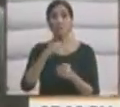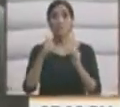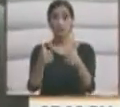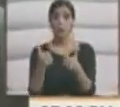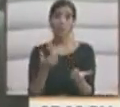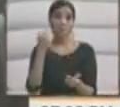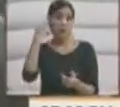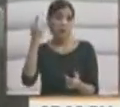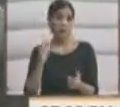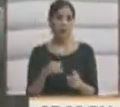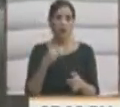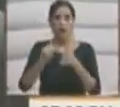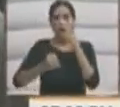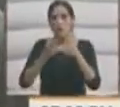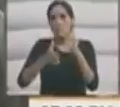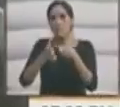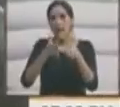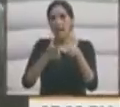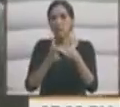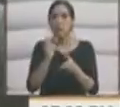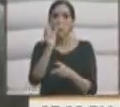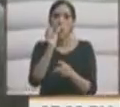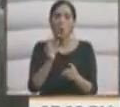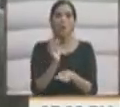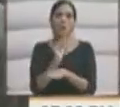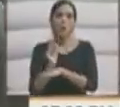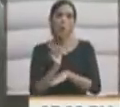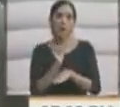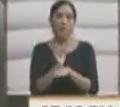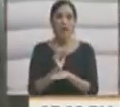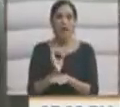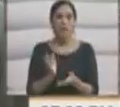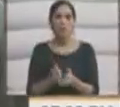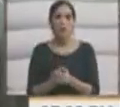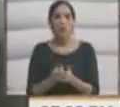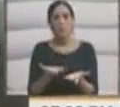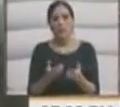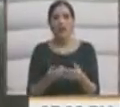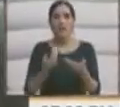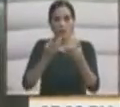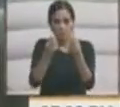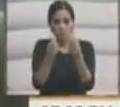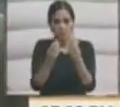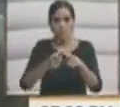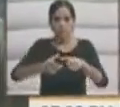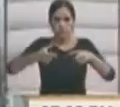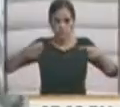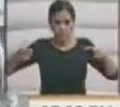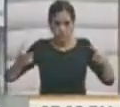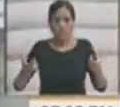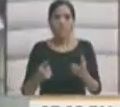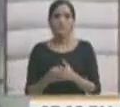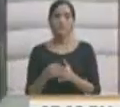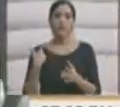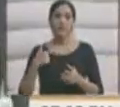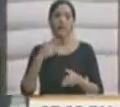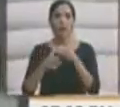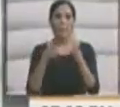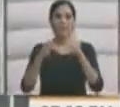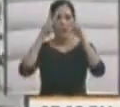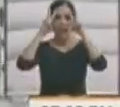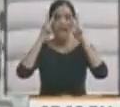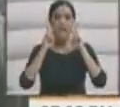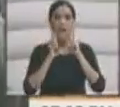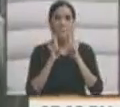se ve un poco de cuidado a raíz de eso, por eso eso serviría para recaudar el fondo, pues para mantener el metro limpio, tenimiento